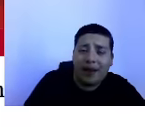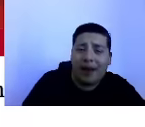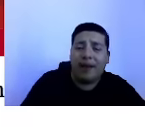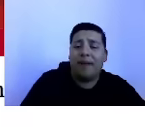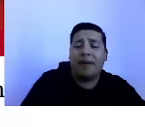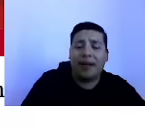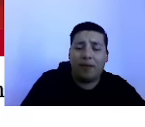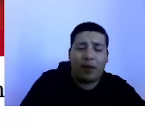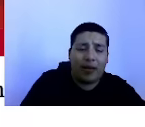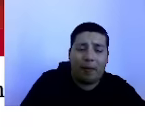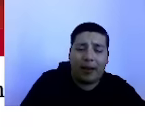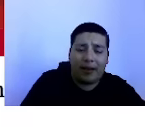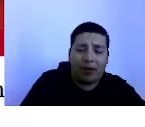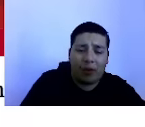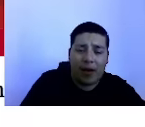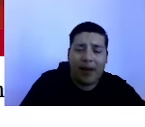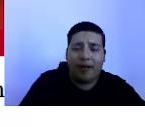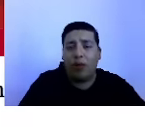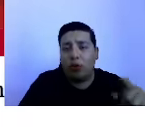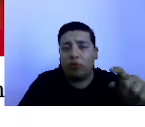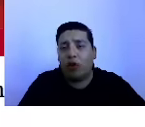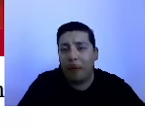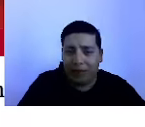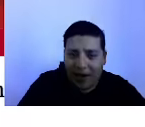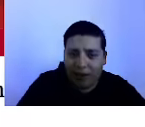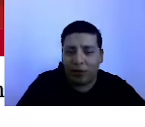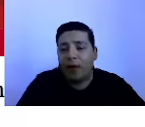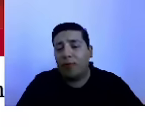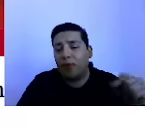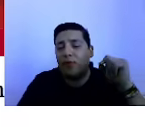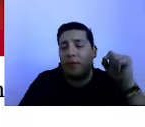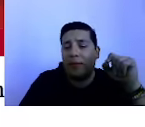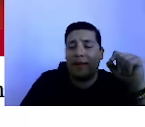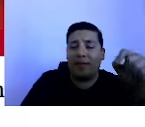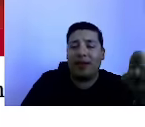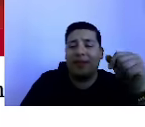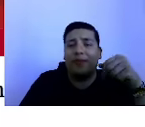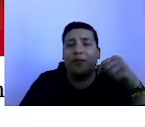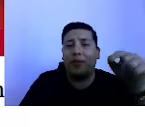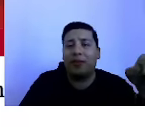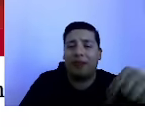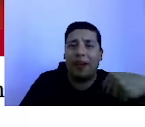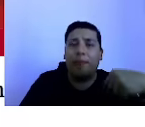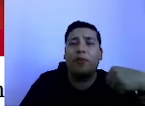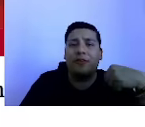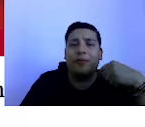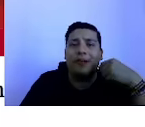¿ustedes qué opinan? Déjenmelo aquí abajito en los comentarios. Yo soy Pepe Ramírez y nos vemos hasta la próxima.